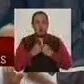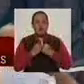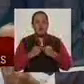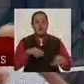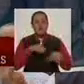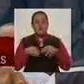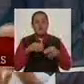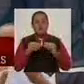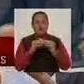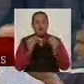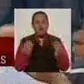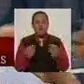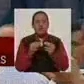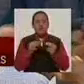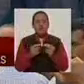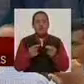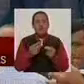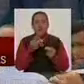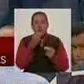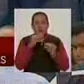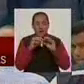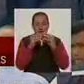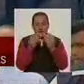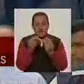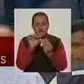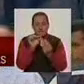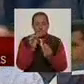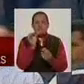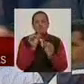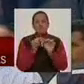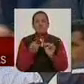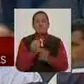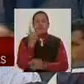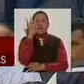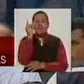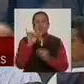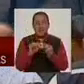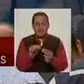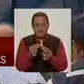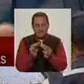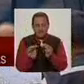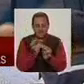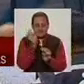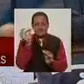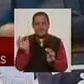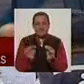con semillas de plantas especiales de esta zona.